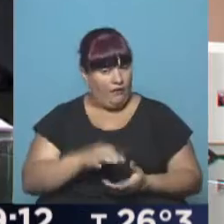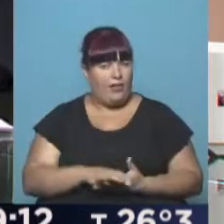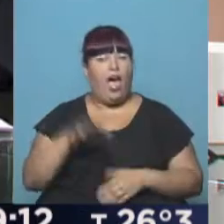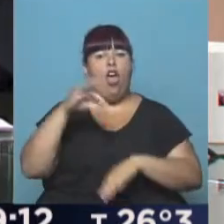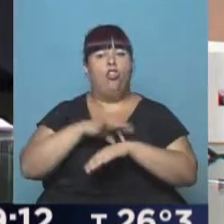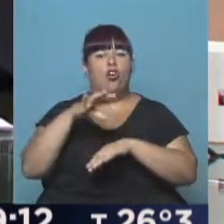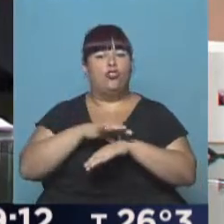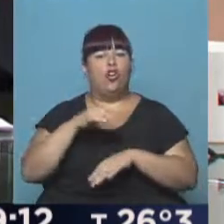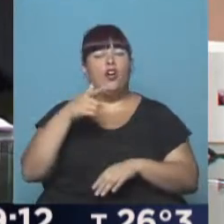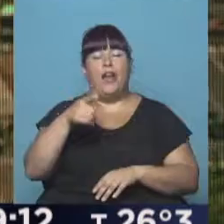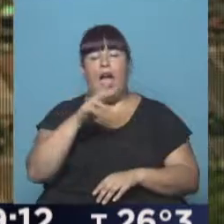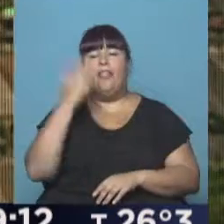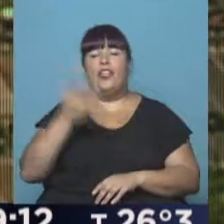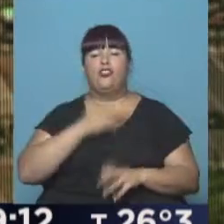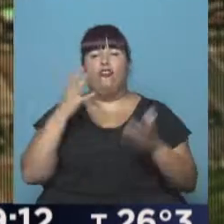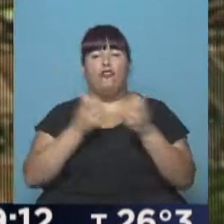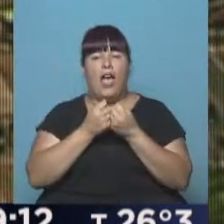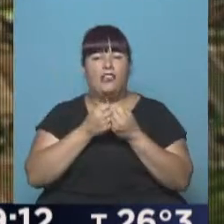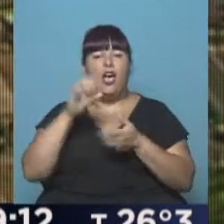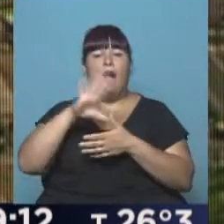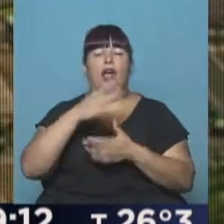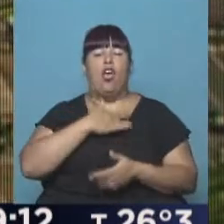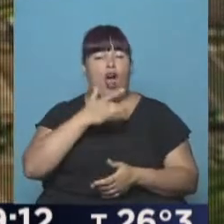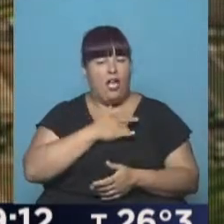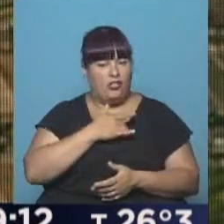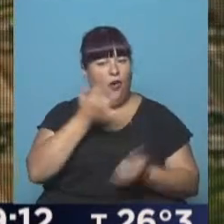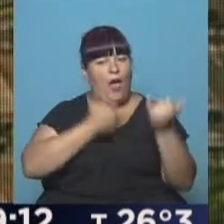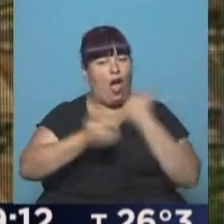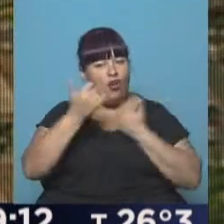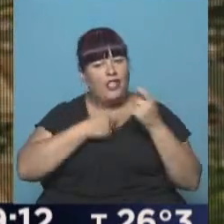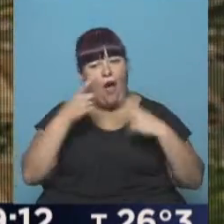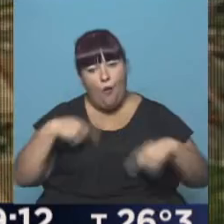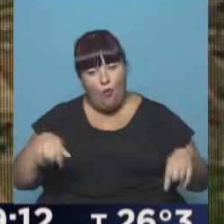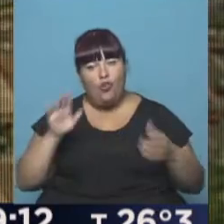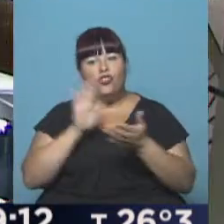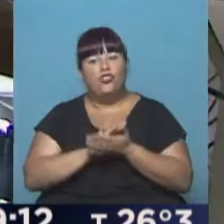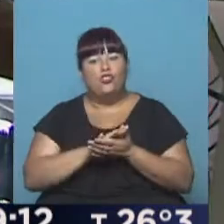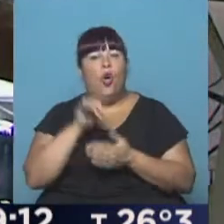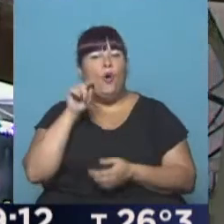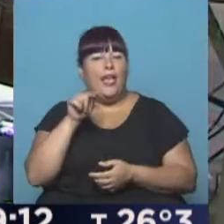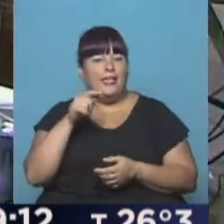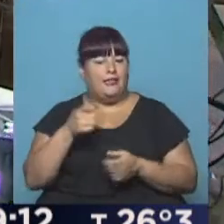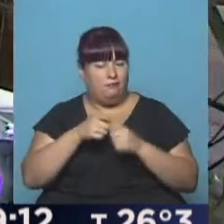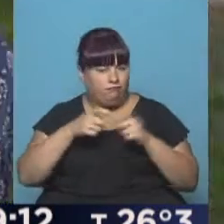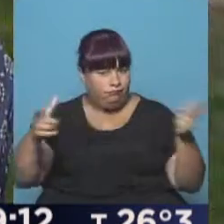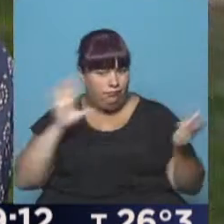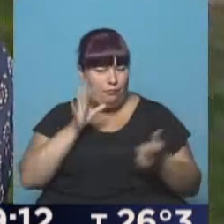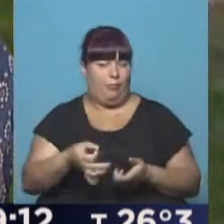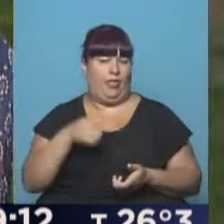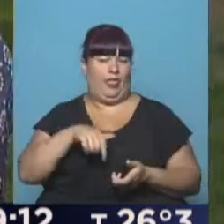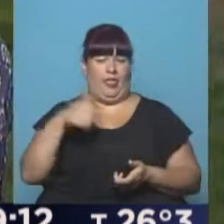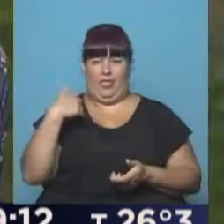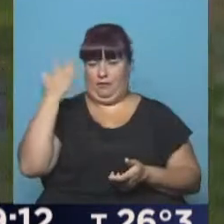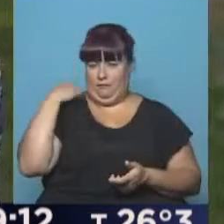La doctora Verónica Schoch, directora de la Fundación Interamericana del Corazón, nos va a contar algunas cosas relacionadas a este aumento que se va a ver en